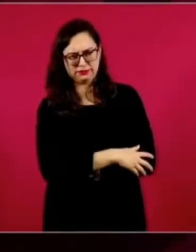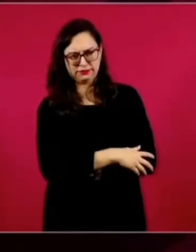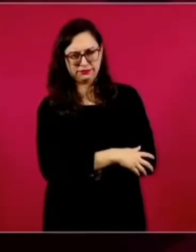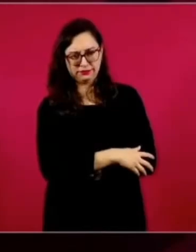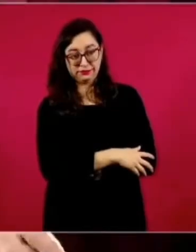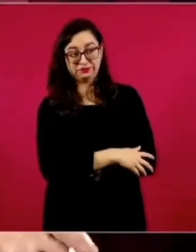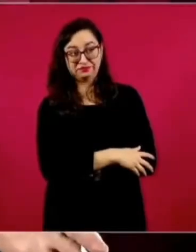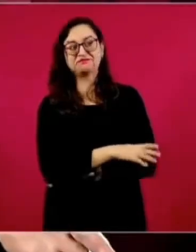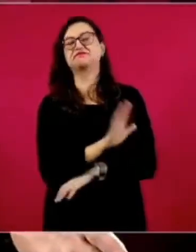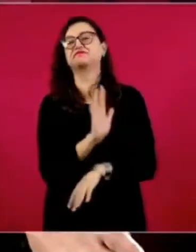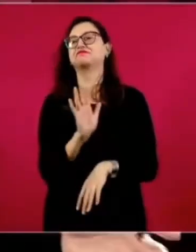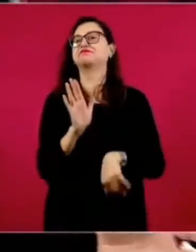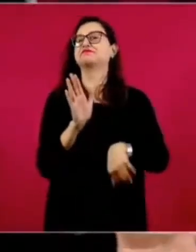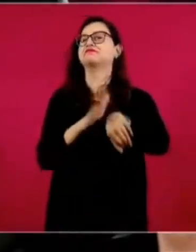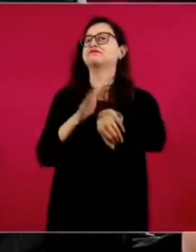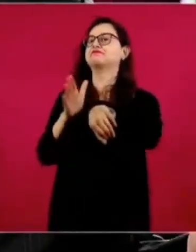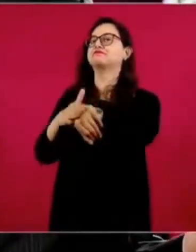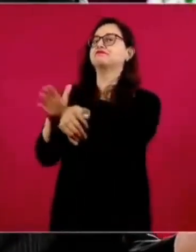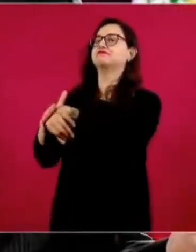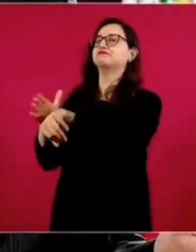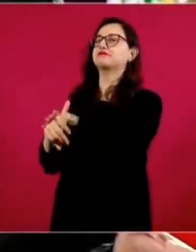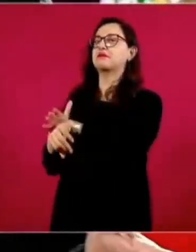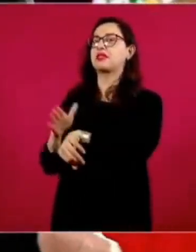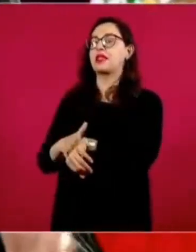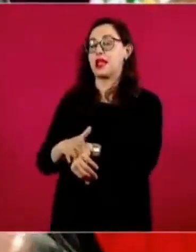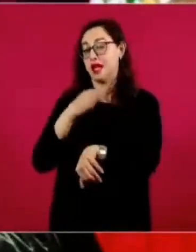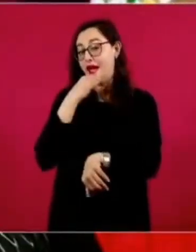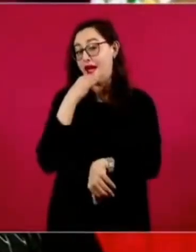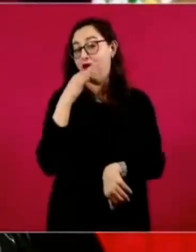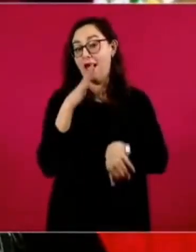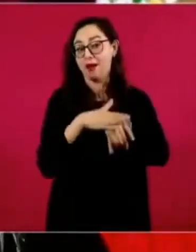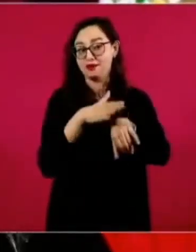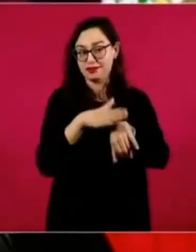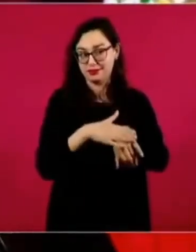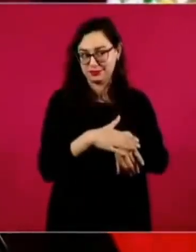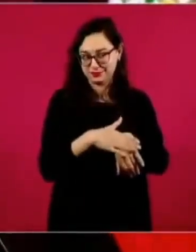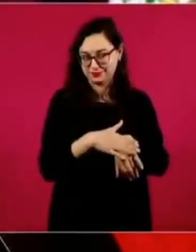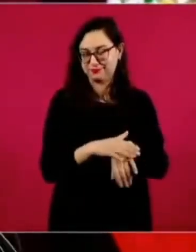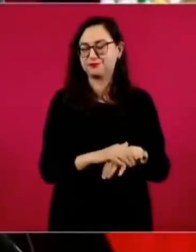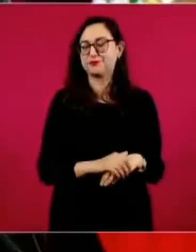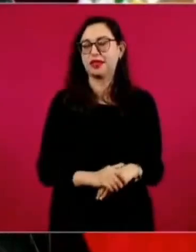les aseguro, si eran 7, que van a ser